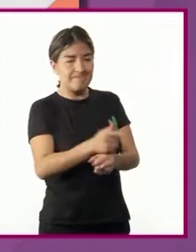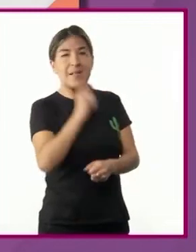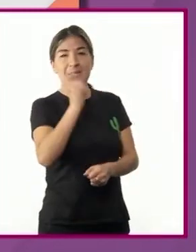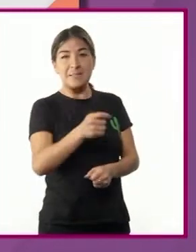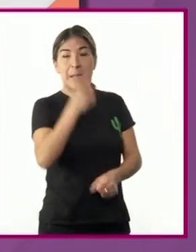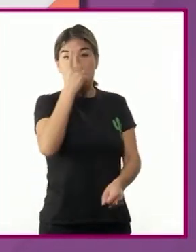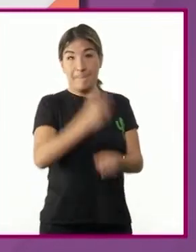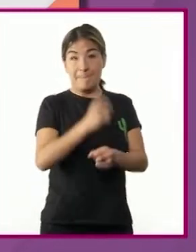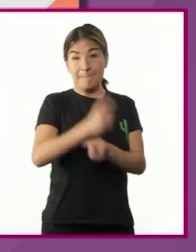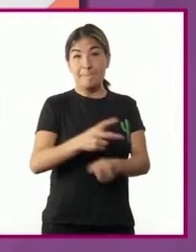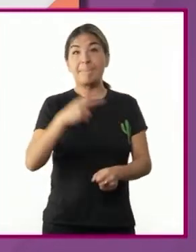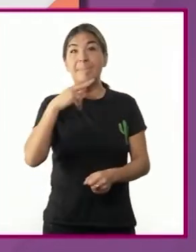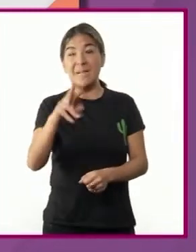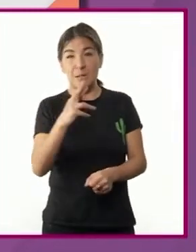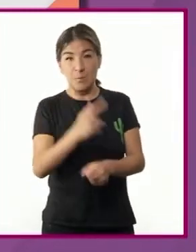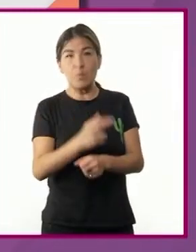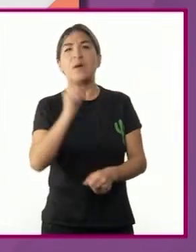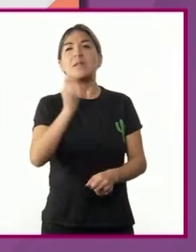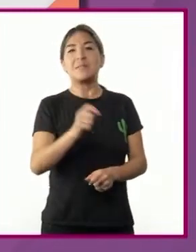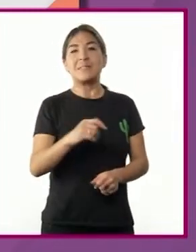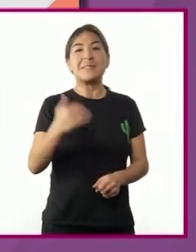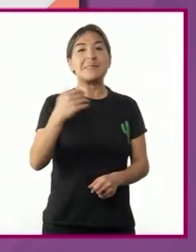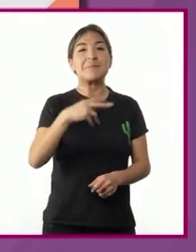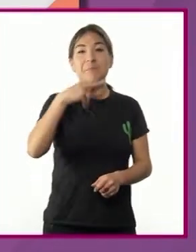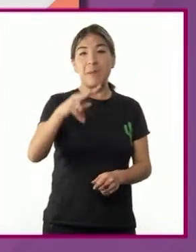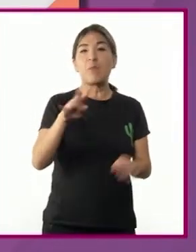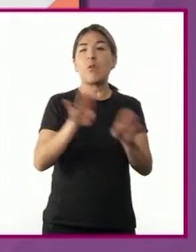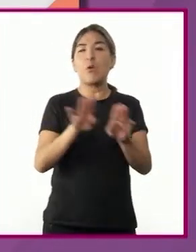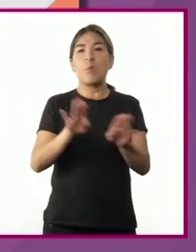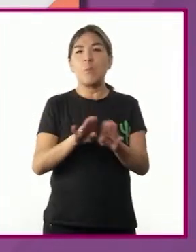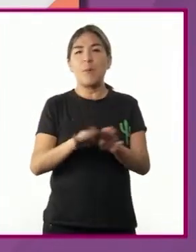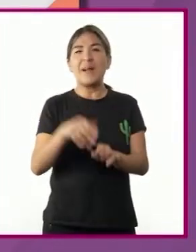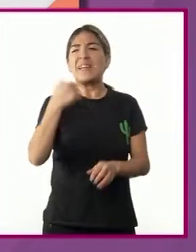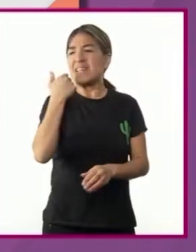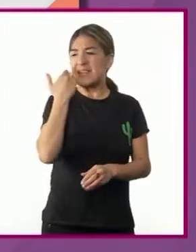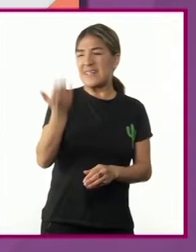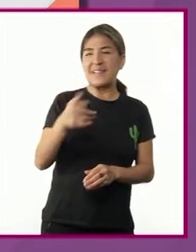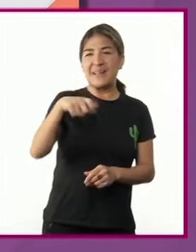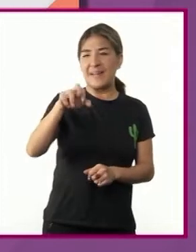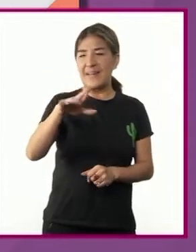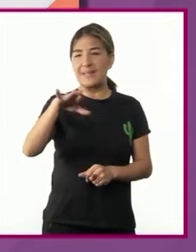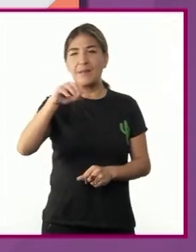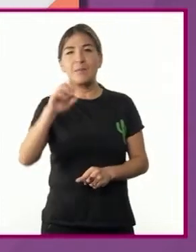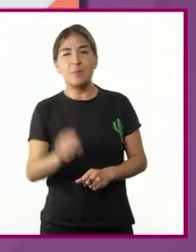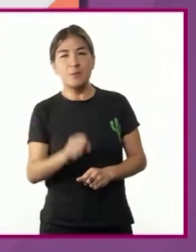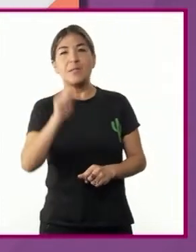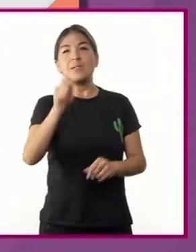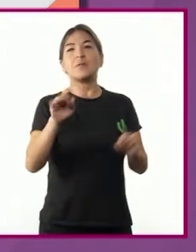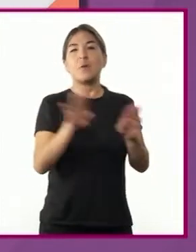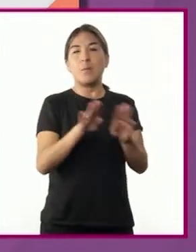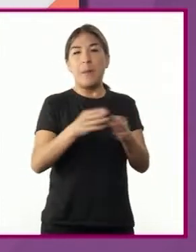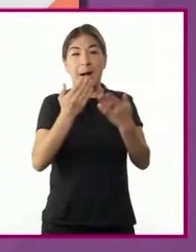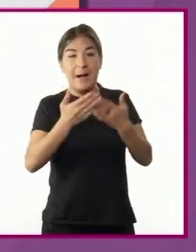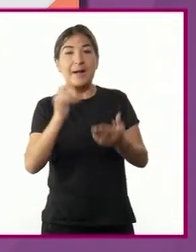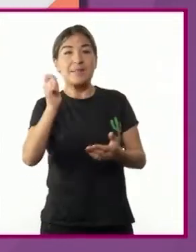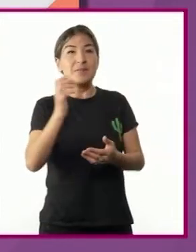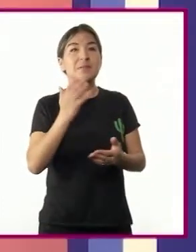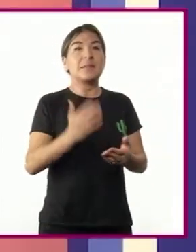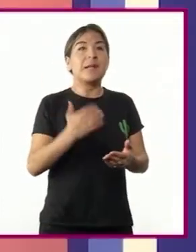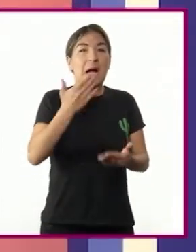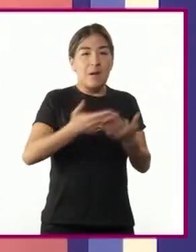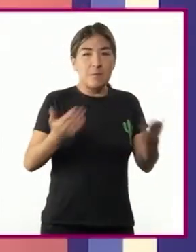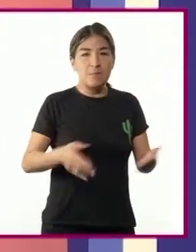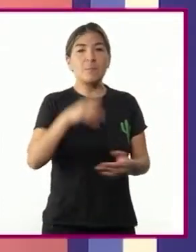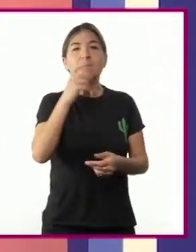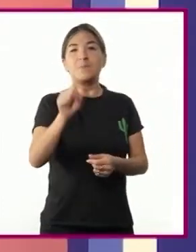primer verbo queremos está en presente. Y me di cuenta de que será está en futuro. Y como son dos oraciones